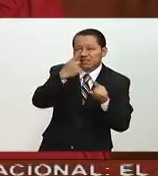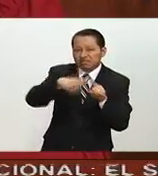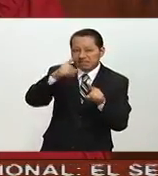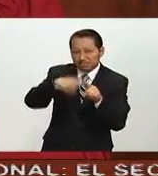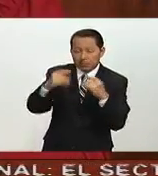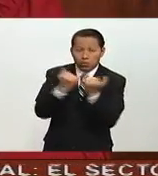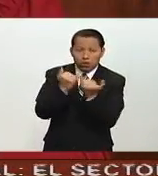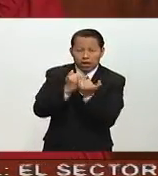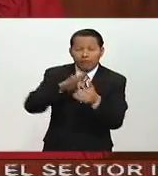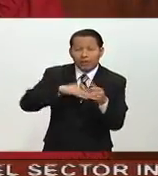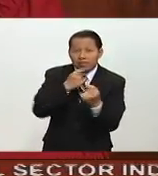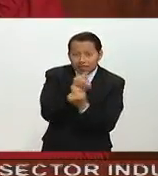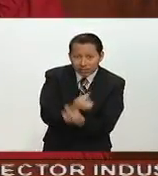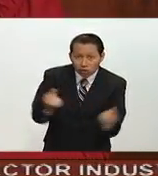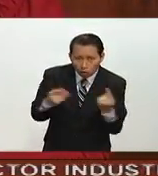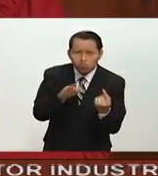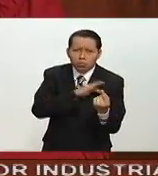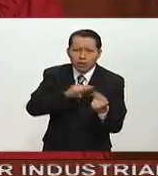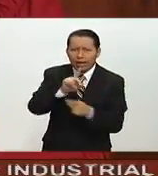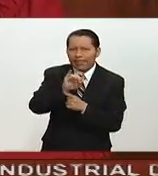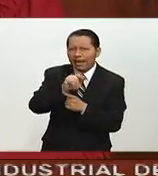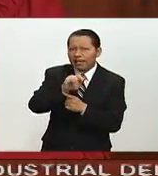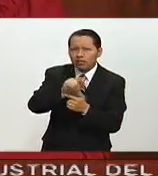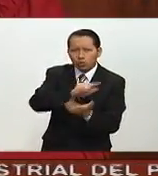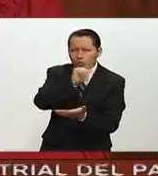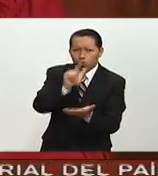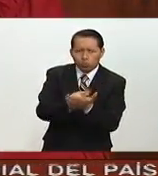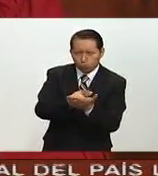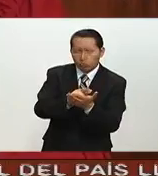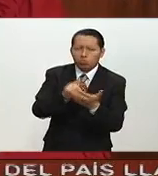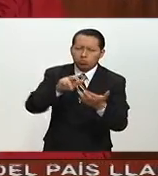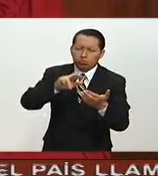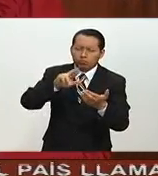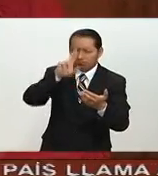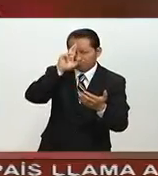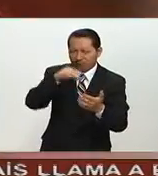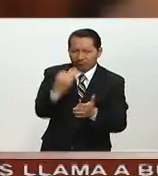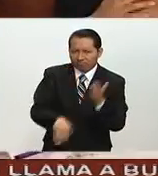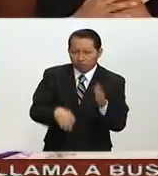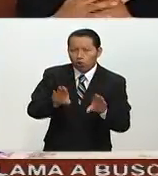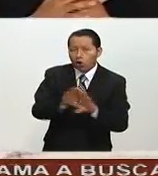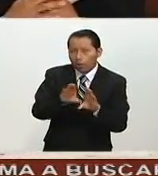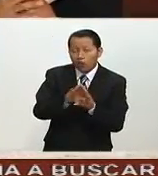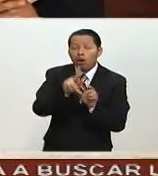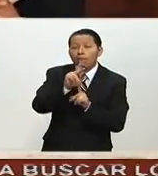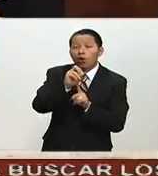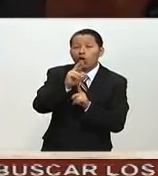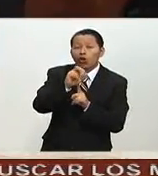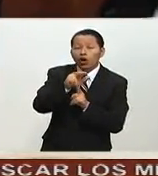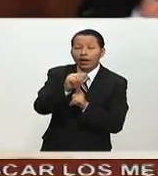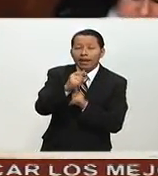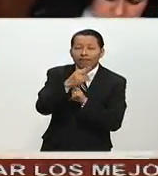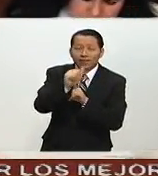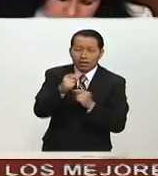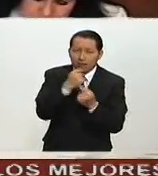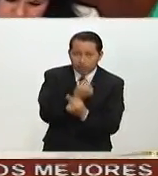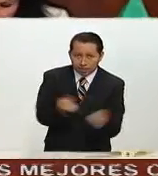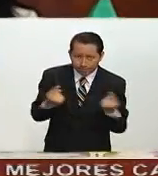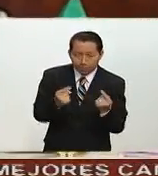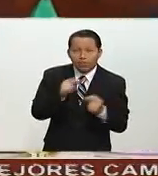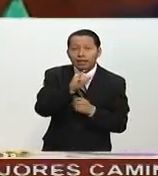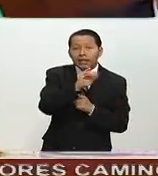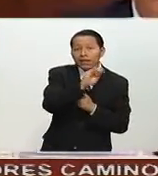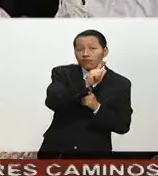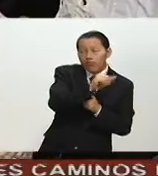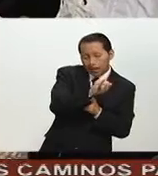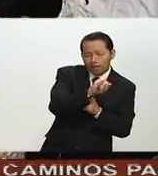menores de edad puede implicar un delito tan grave como la pornografía infantil. Por ello, el INAI junto con la organización